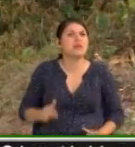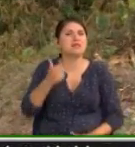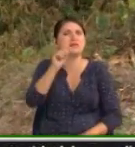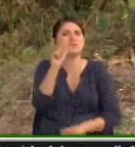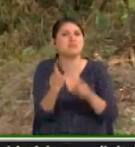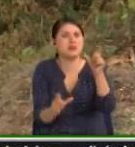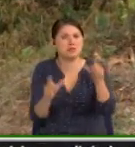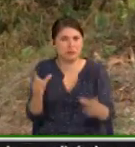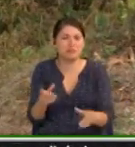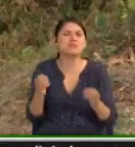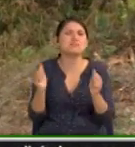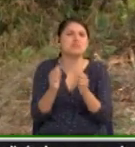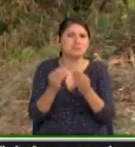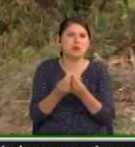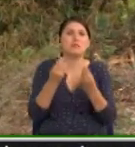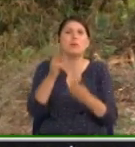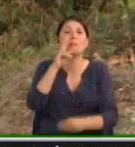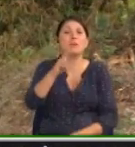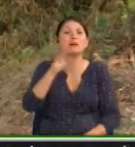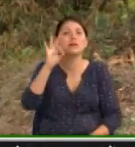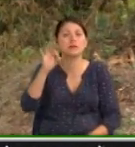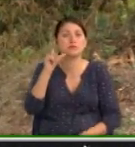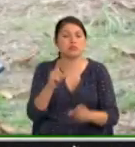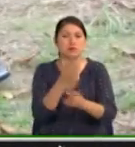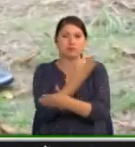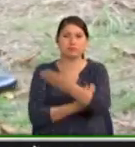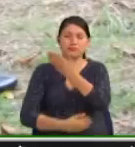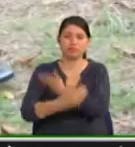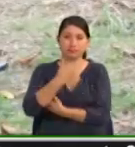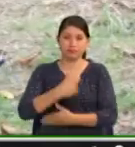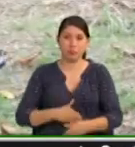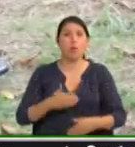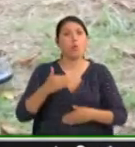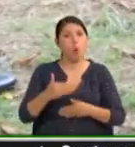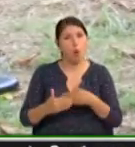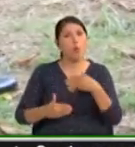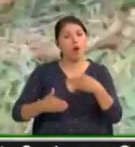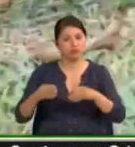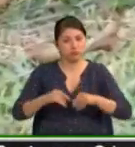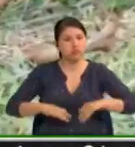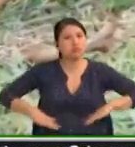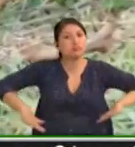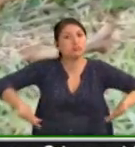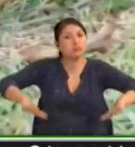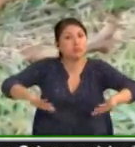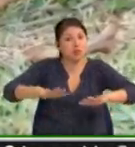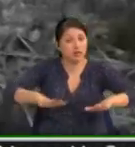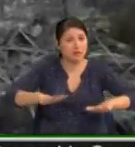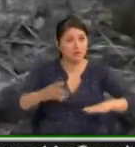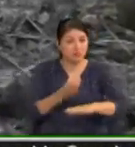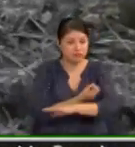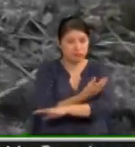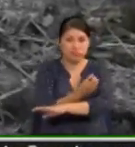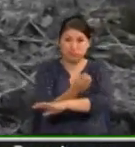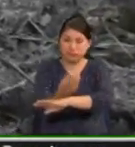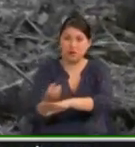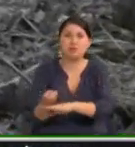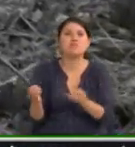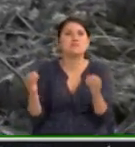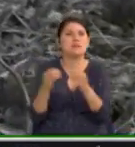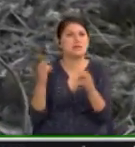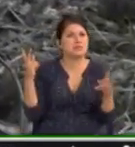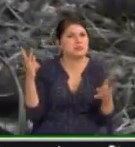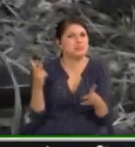10 personas y asimismo dejó 23 heridos. Poco a poco, los terrenos fértiles de la zona se convirtieron en los